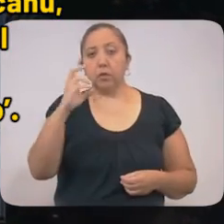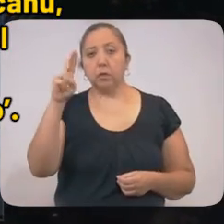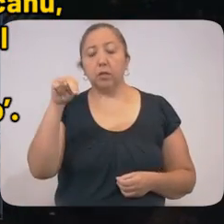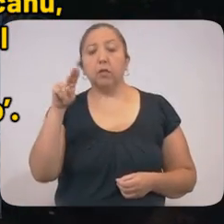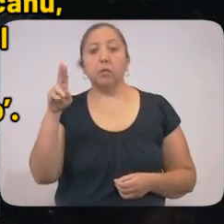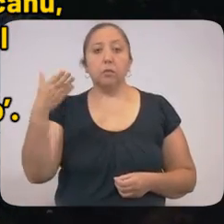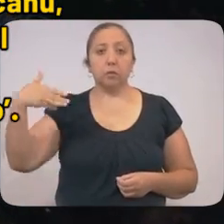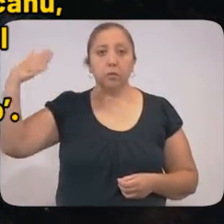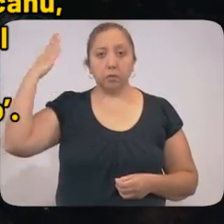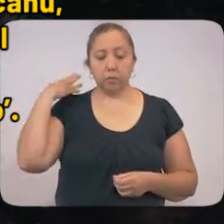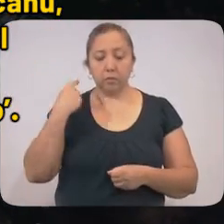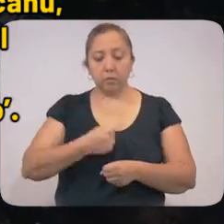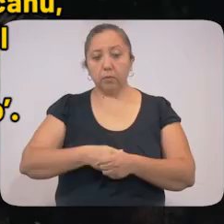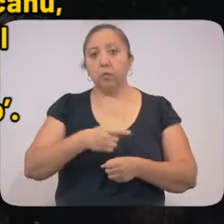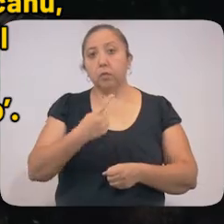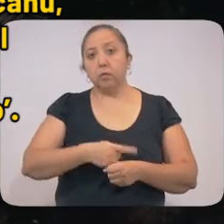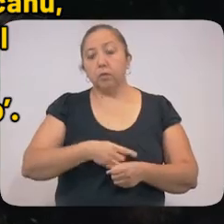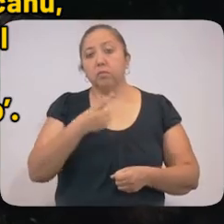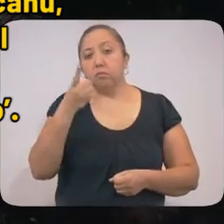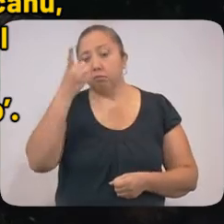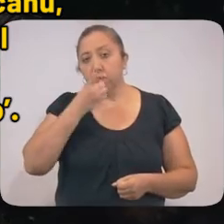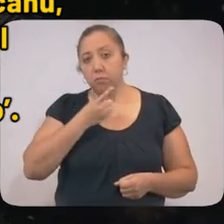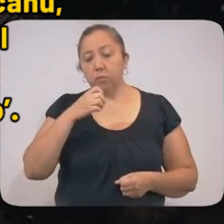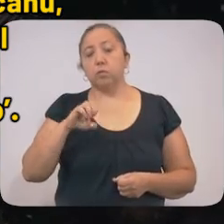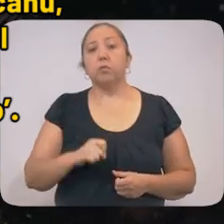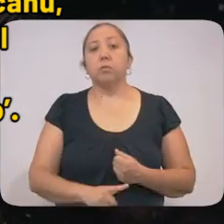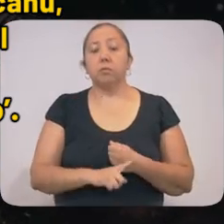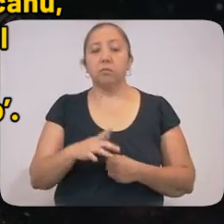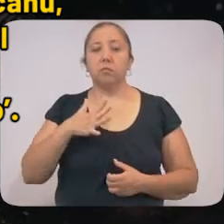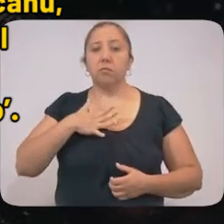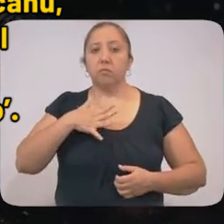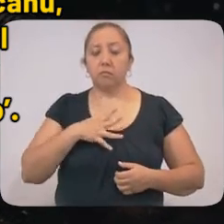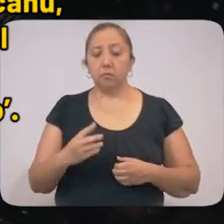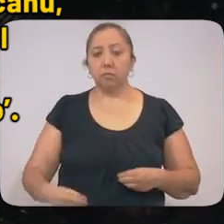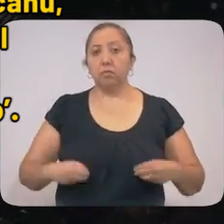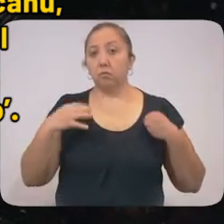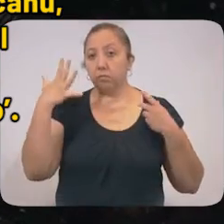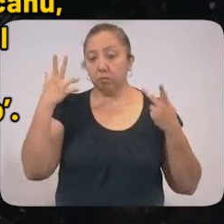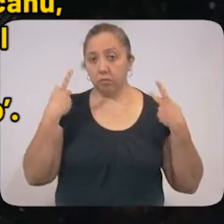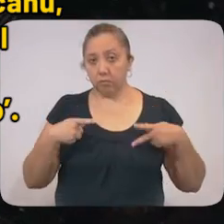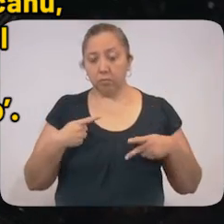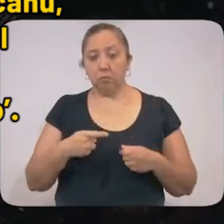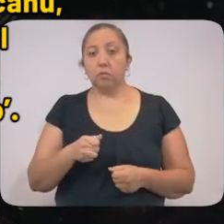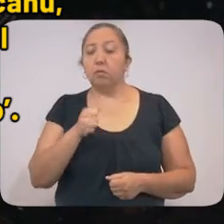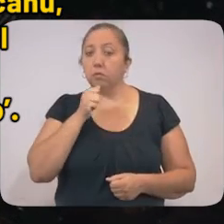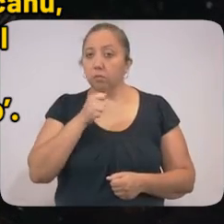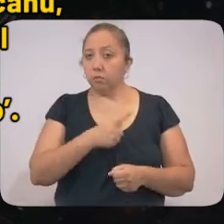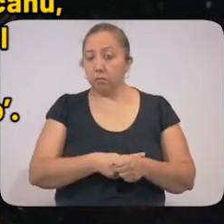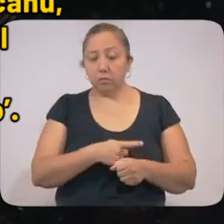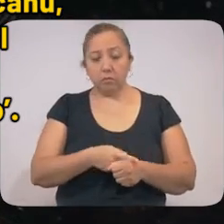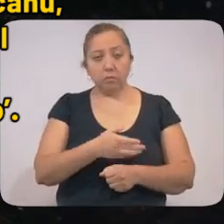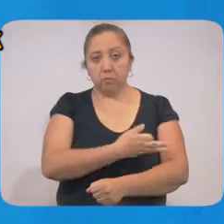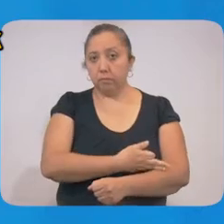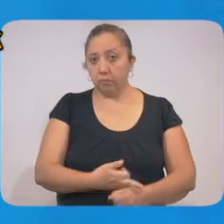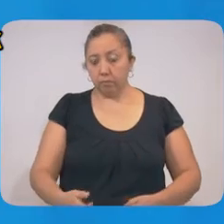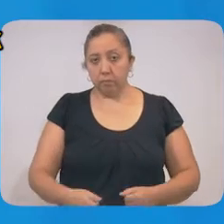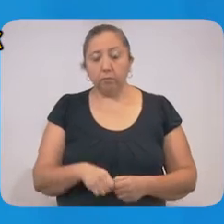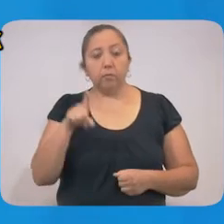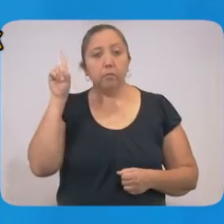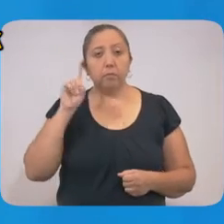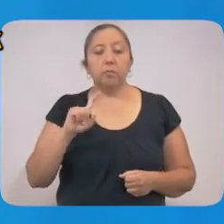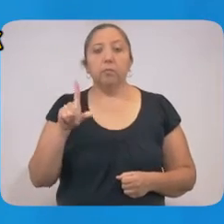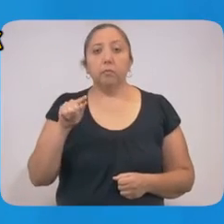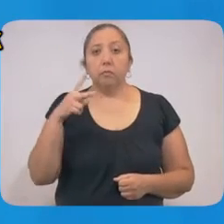con antecedentes de hipertensión, diabetes y EPOC. Vivía con 5 personas, las cuales se reportan sin síntomas. Mujer